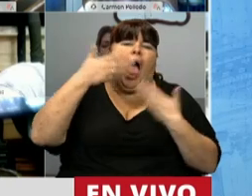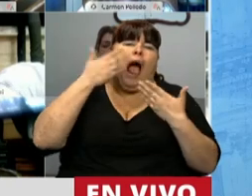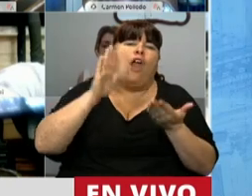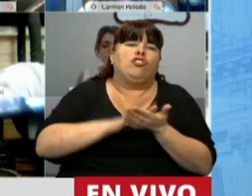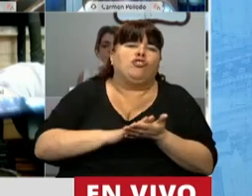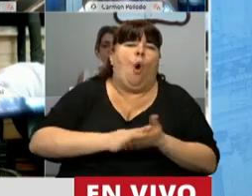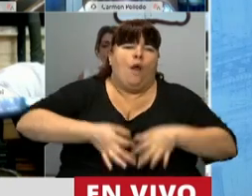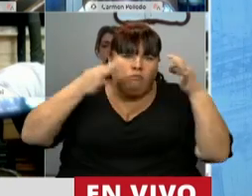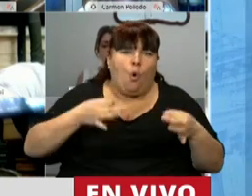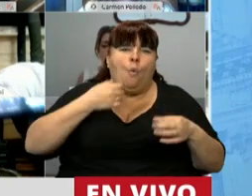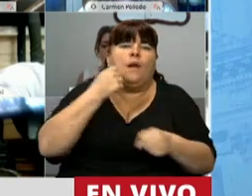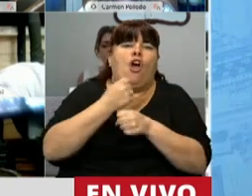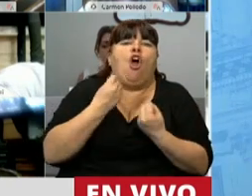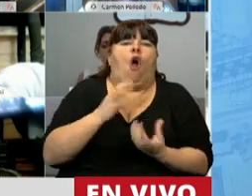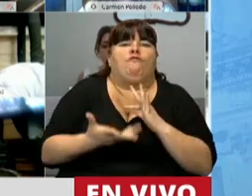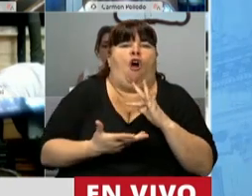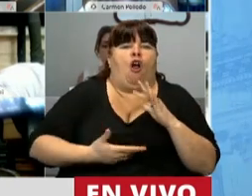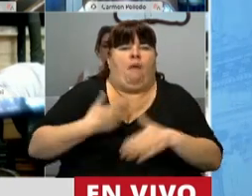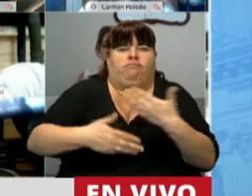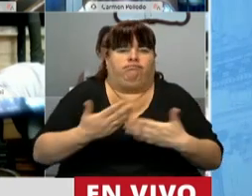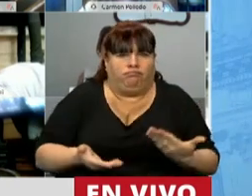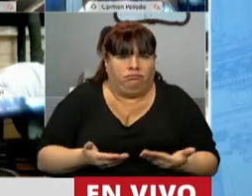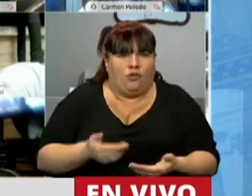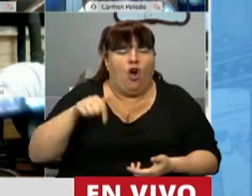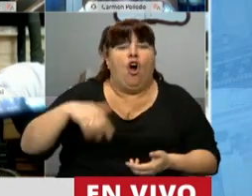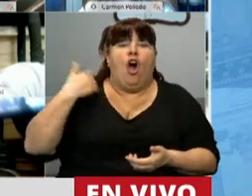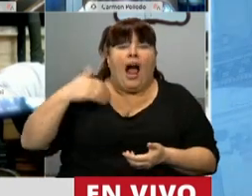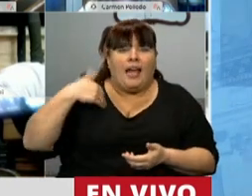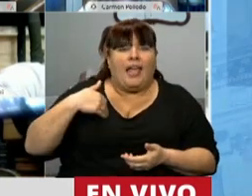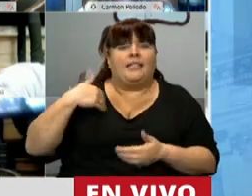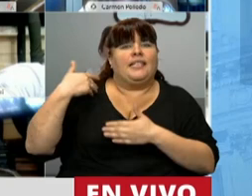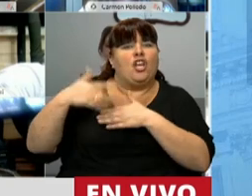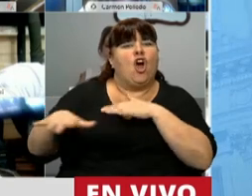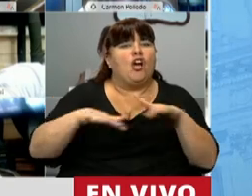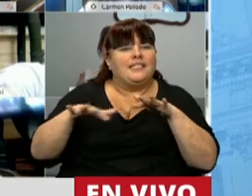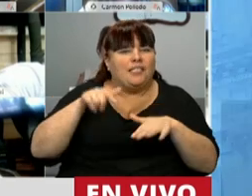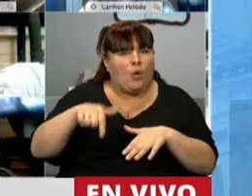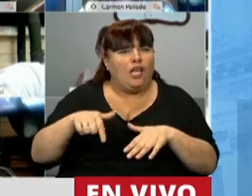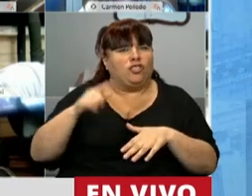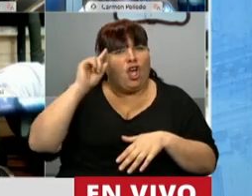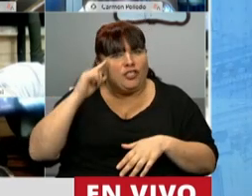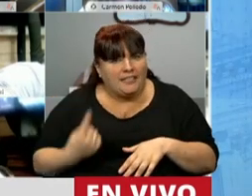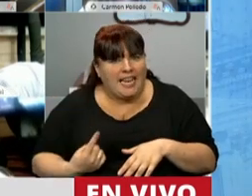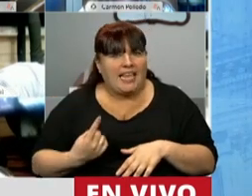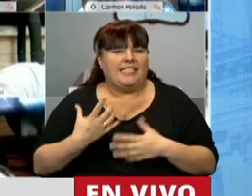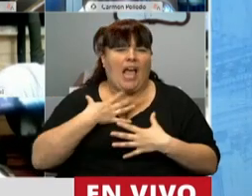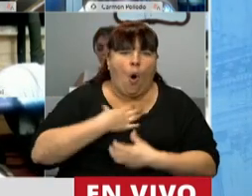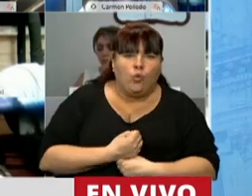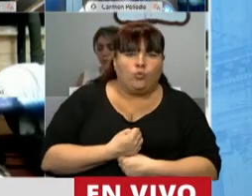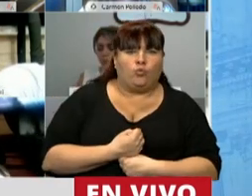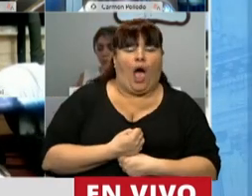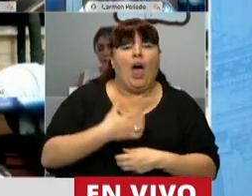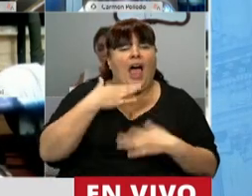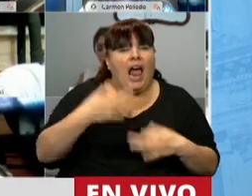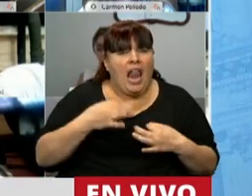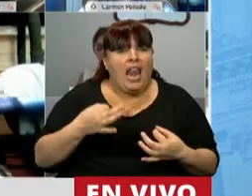del hacer y del cómo hacer. Hoy los argentinos estamos transitando una situación de mucha tristeza y de mucha angustia. Y la